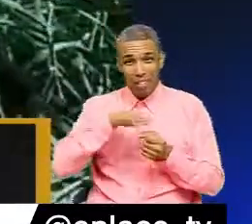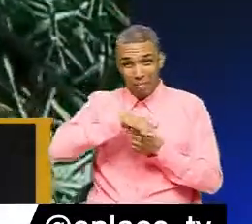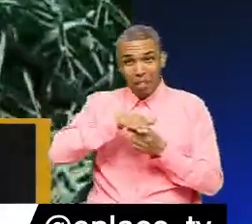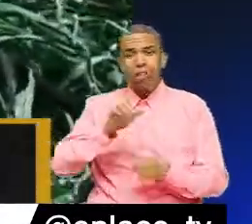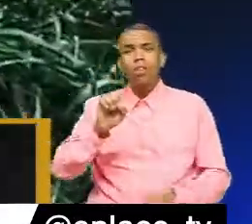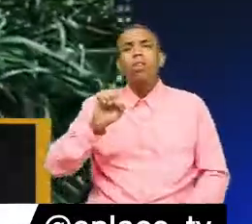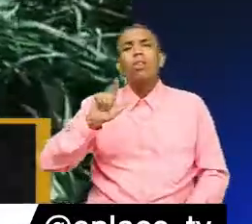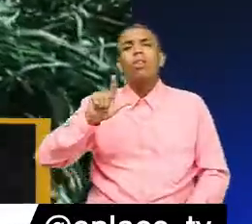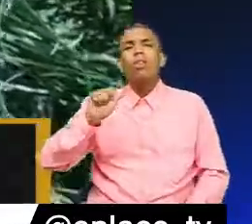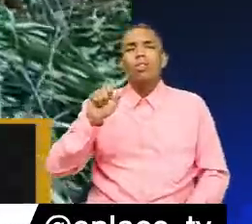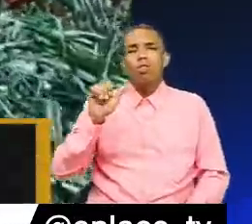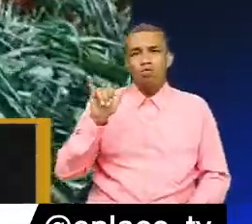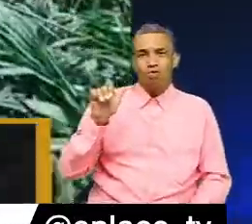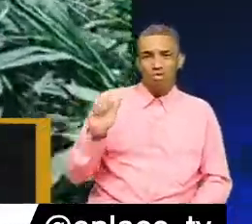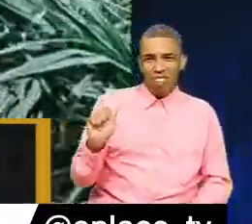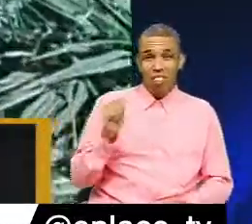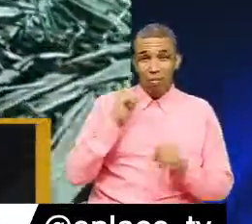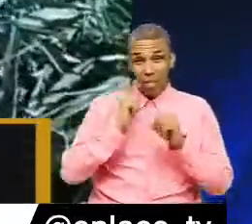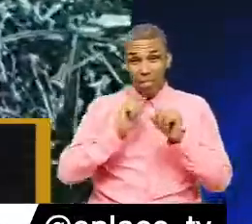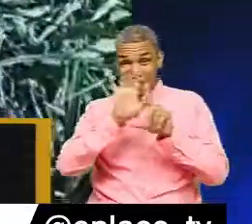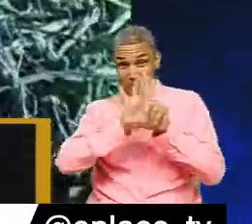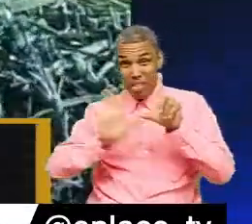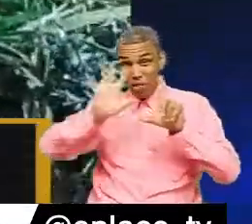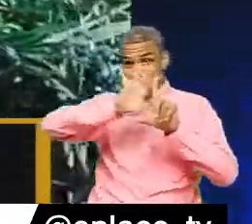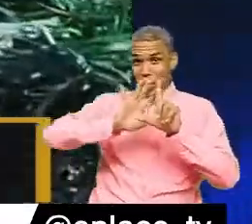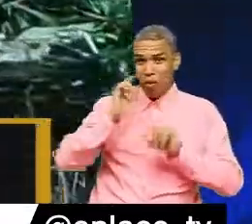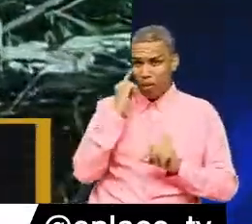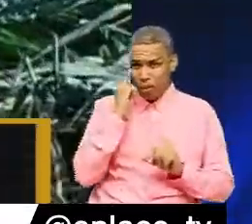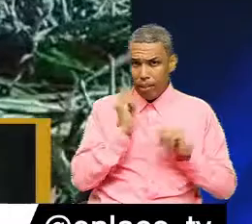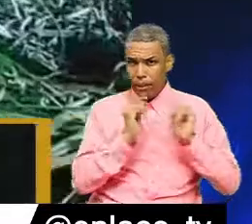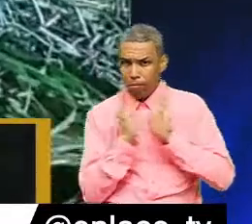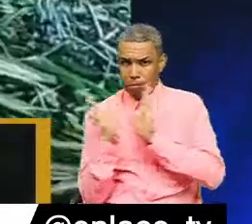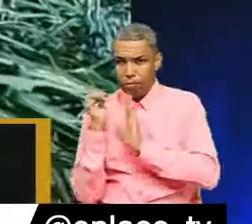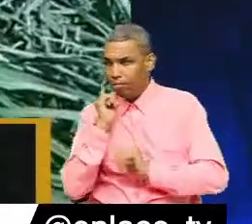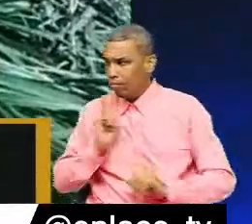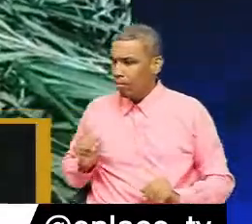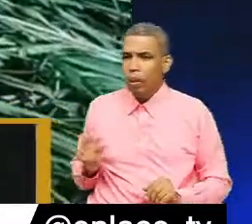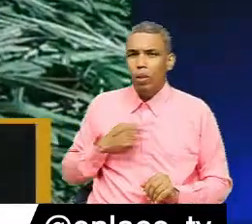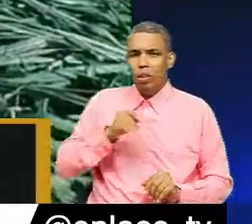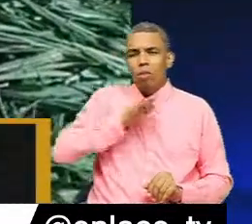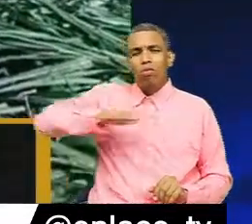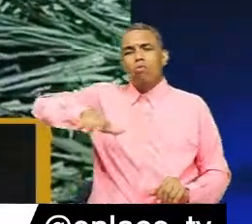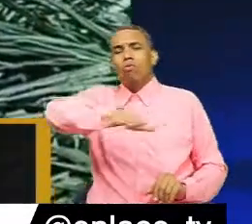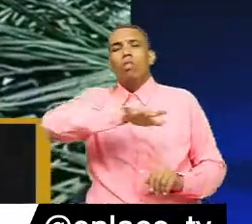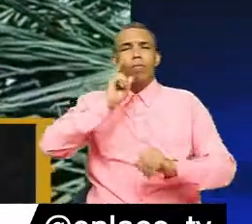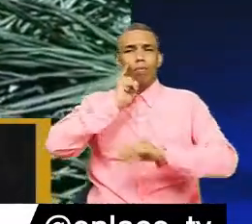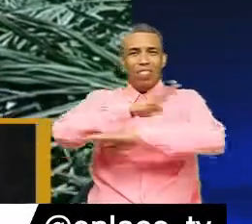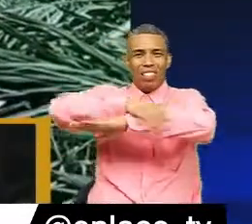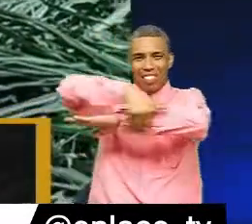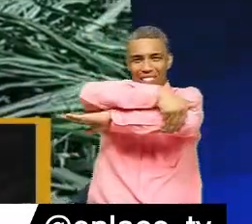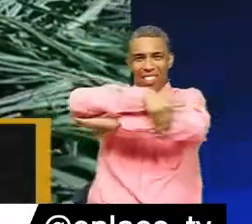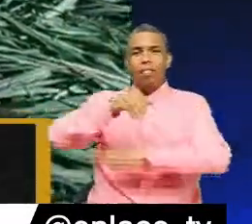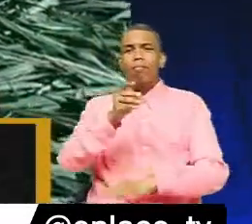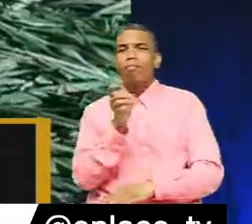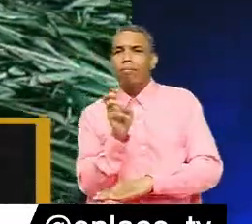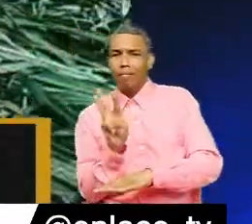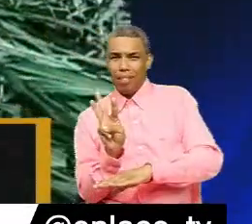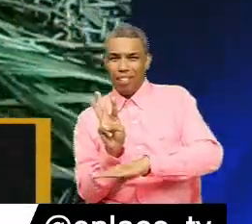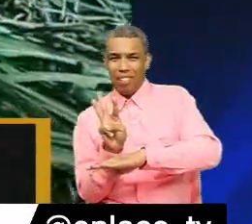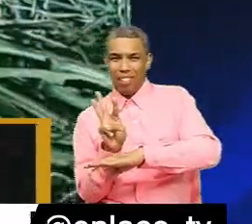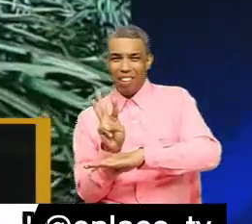decidieron denunciar a los rufinos en nuestro reportero ciudadano. Mencionan que están inconformes con este lote ubicado sobre la carrera 13 frente al parque con juegos